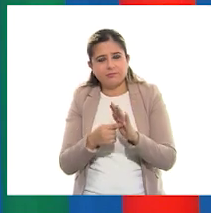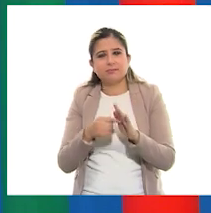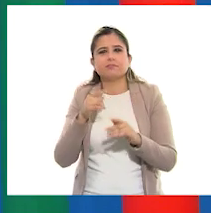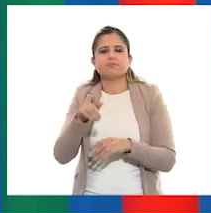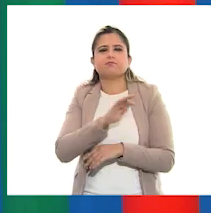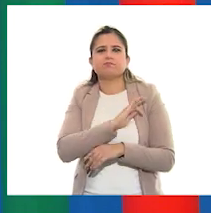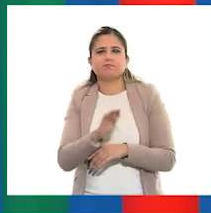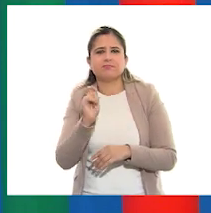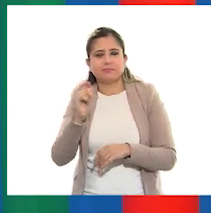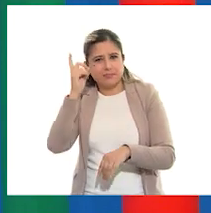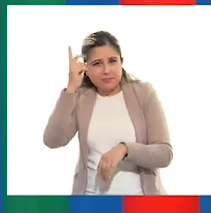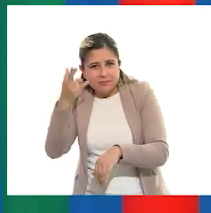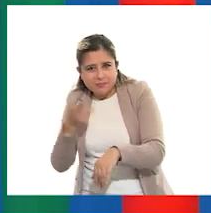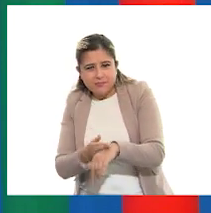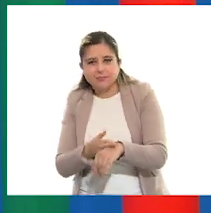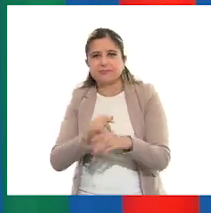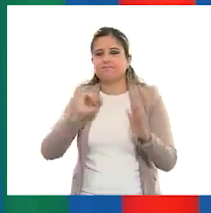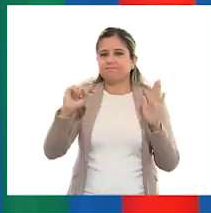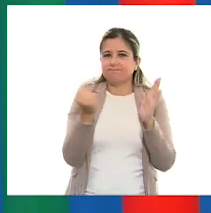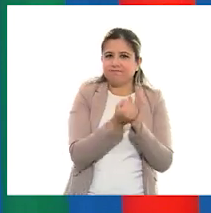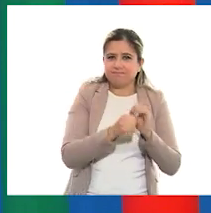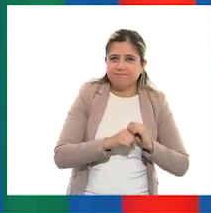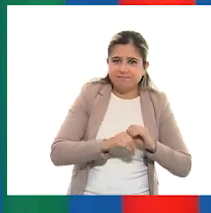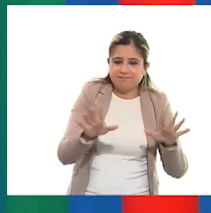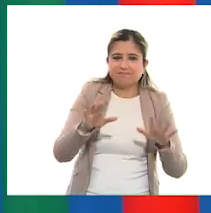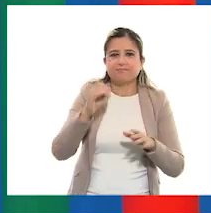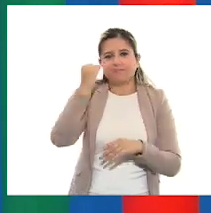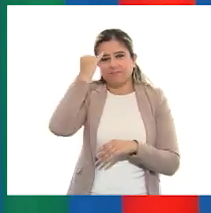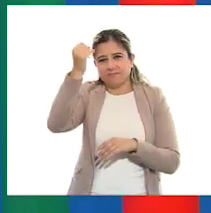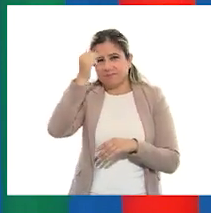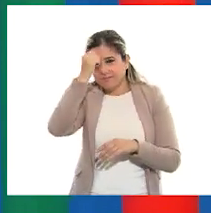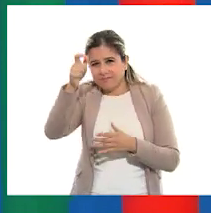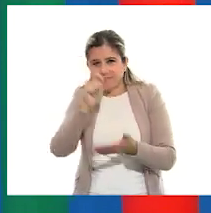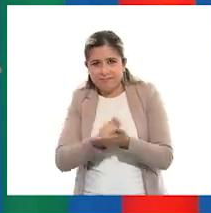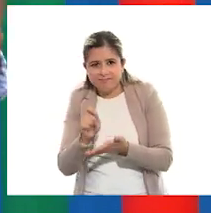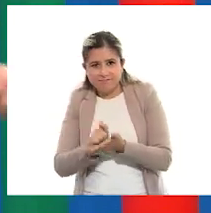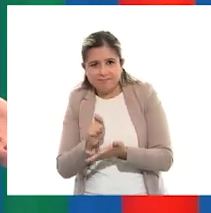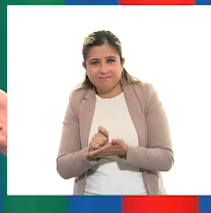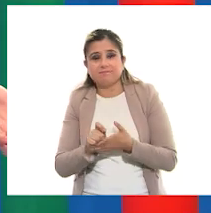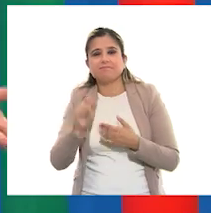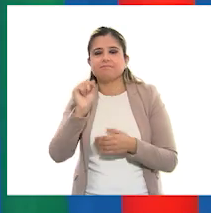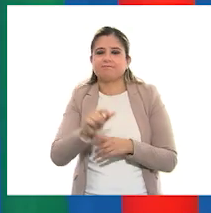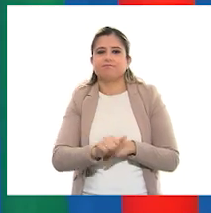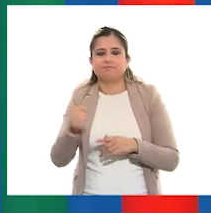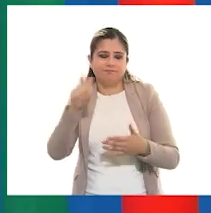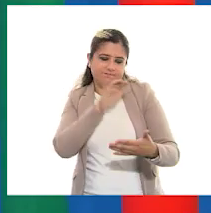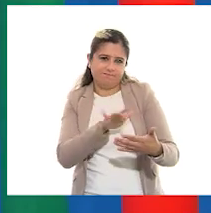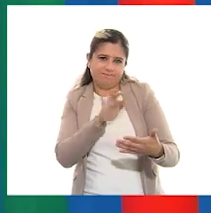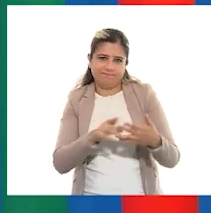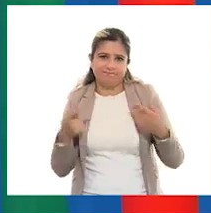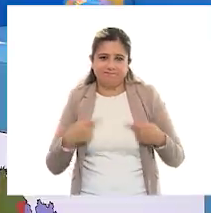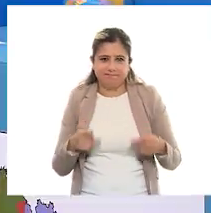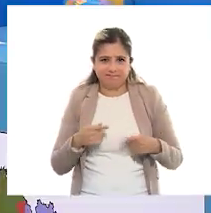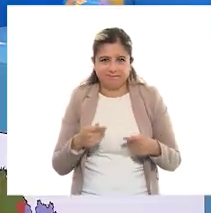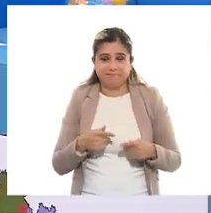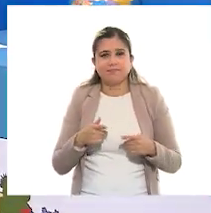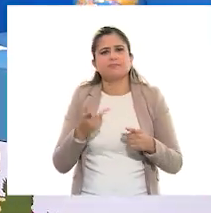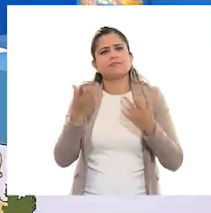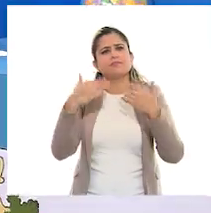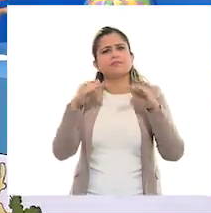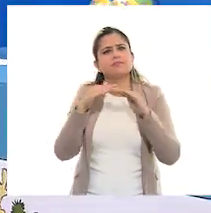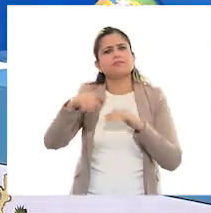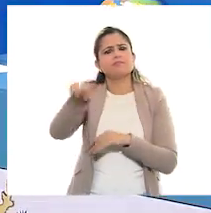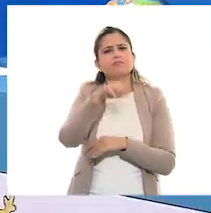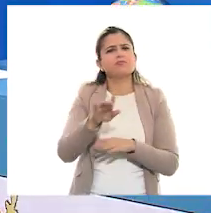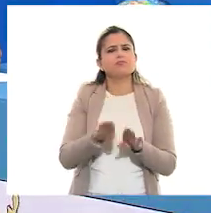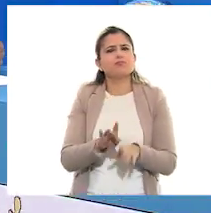puede ser al director de la publicación, al autor del artículo, pero también a otros lectores. En casa, ¿qué